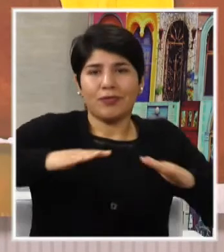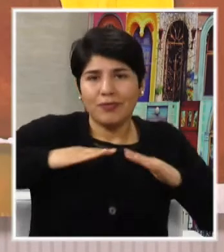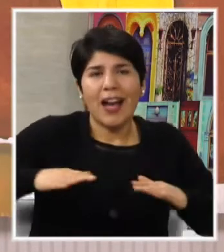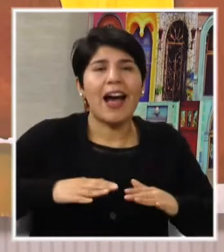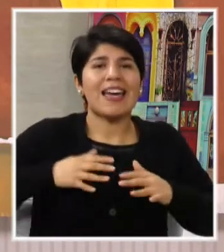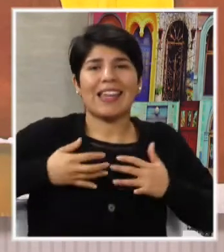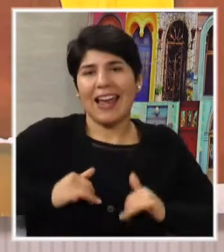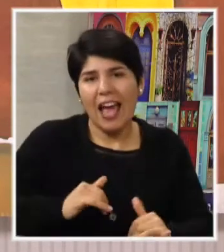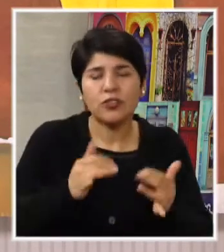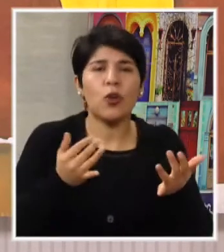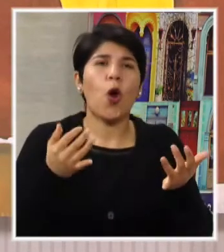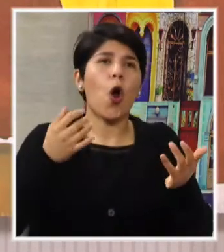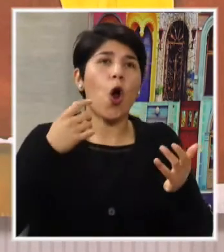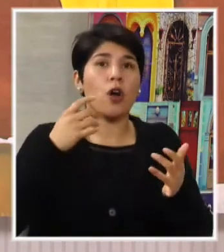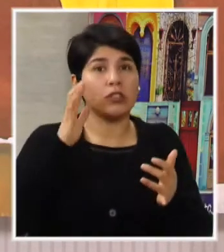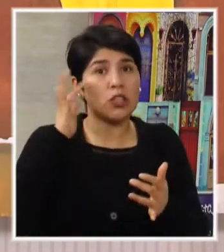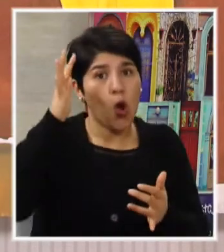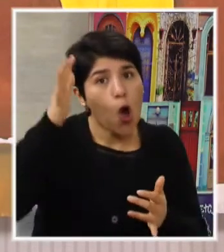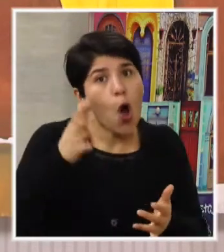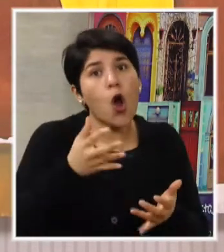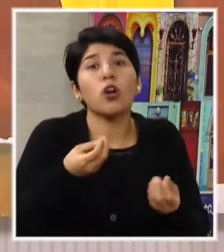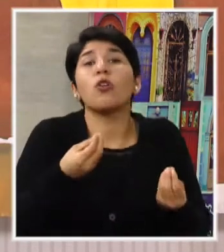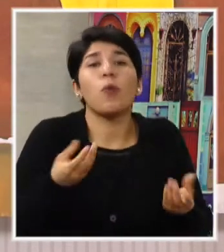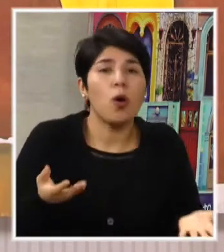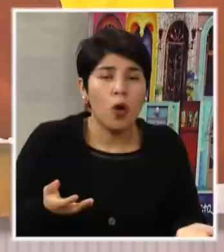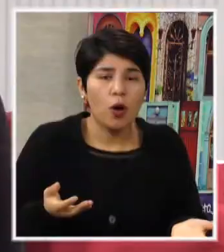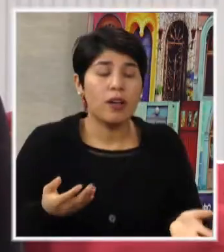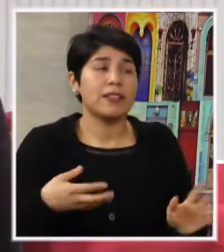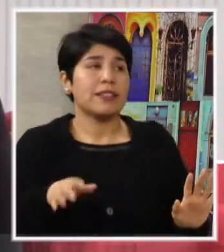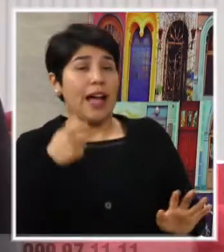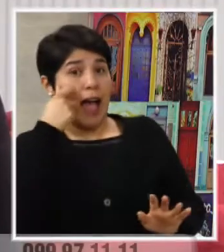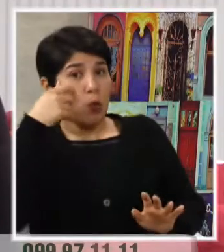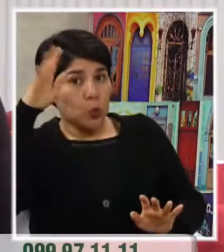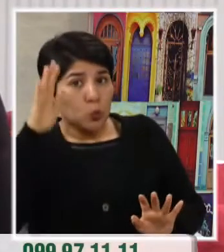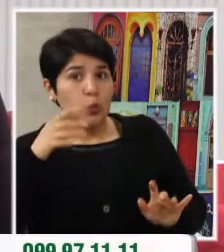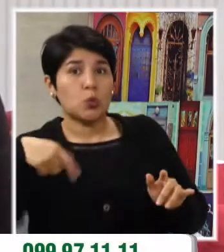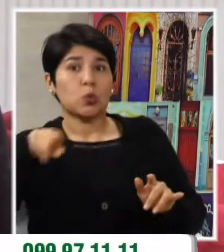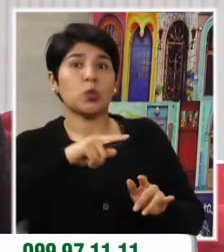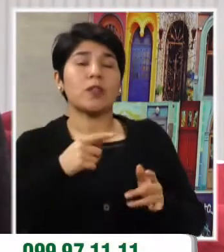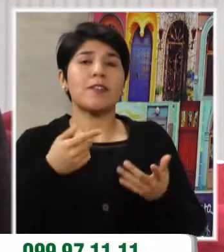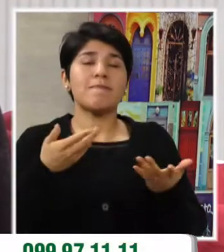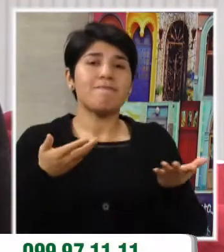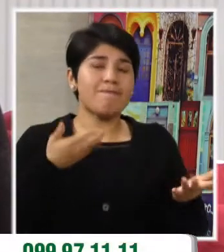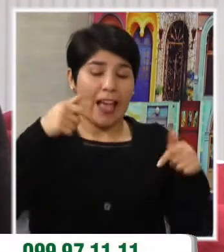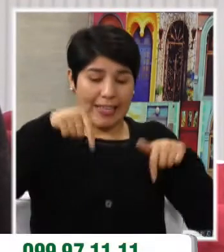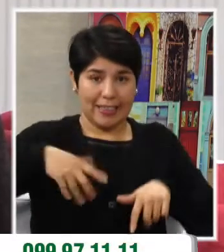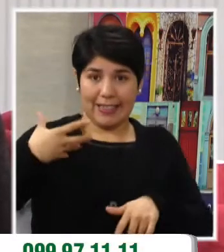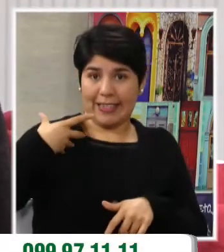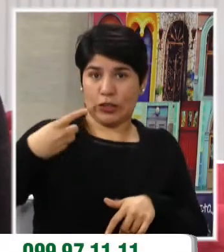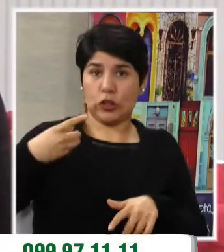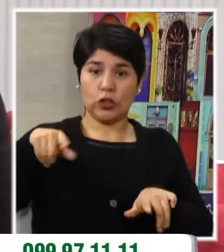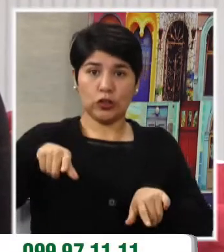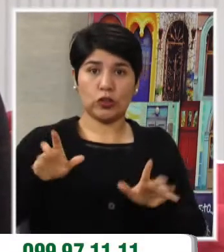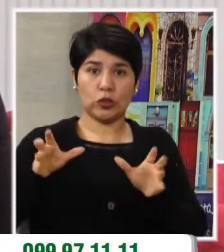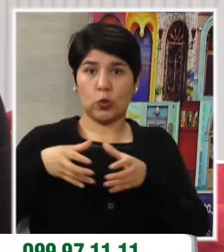recreativas apoyo psicológico bueno en el caso de los adultos mayores nosotros por ejemplo la dirección técnica